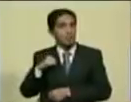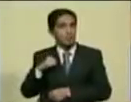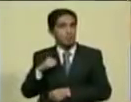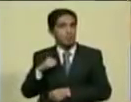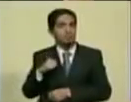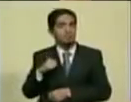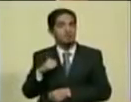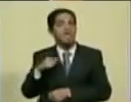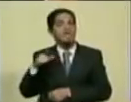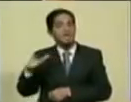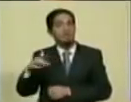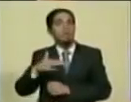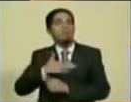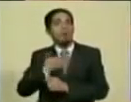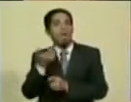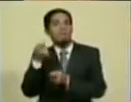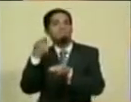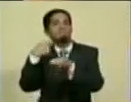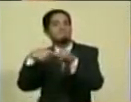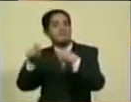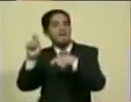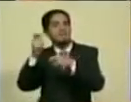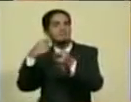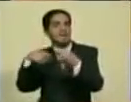privada, transacciones